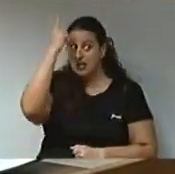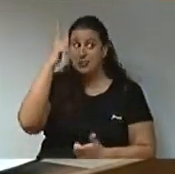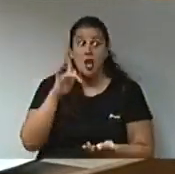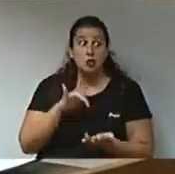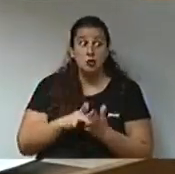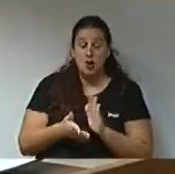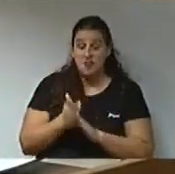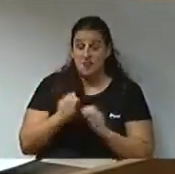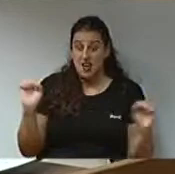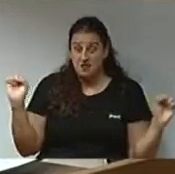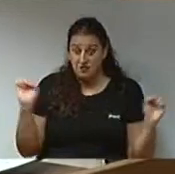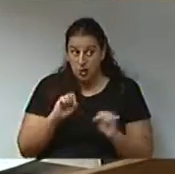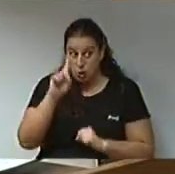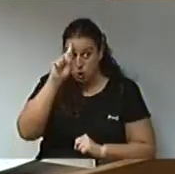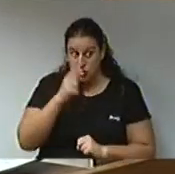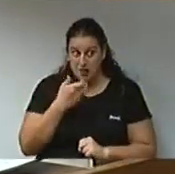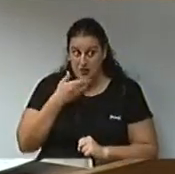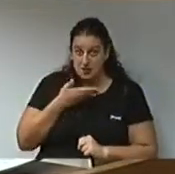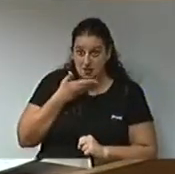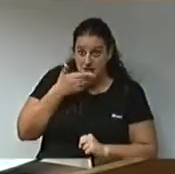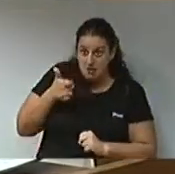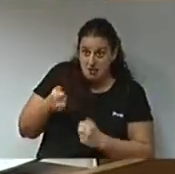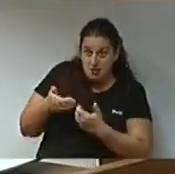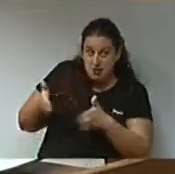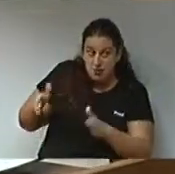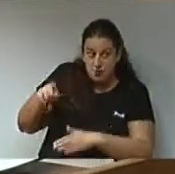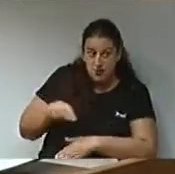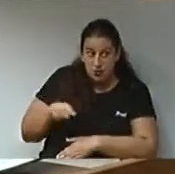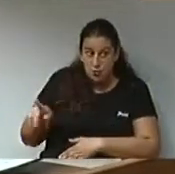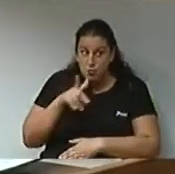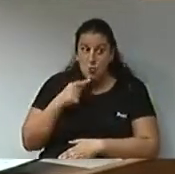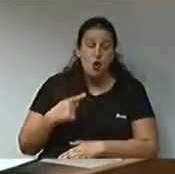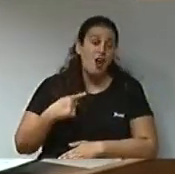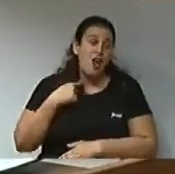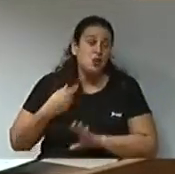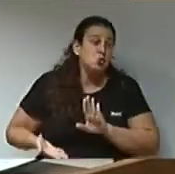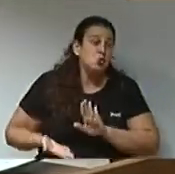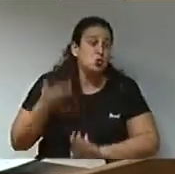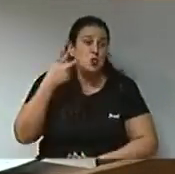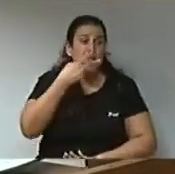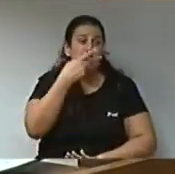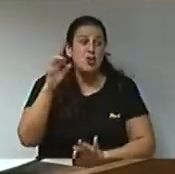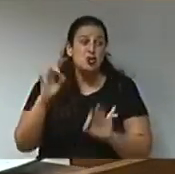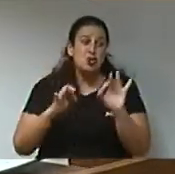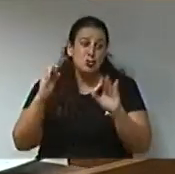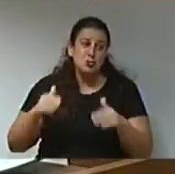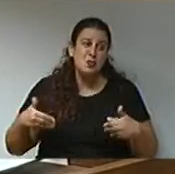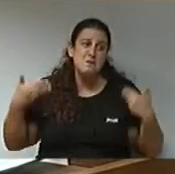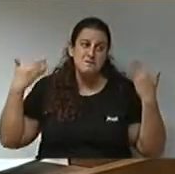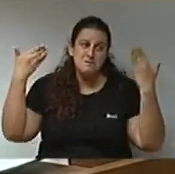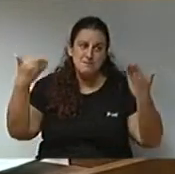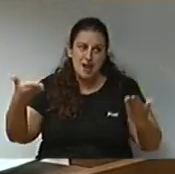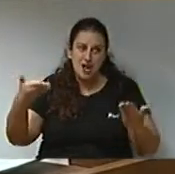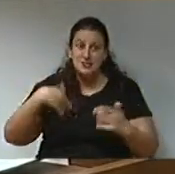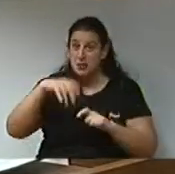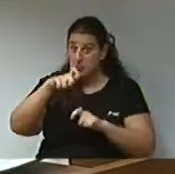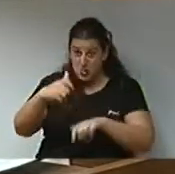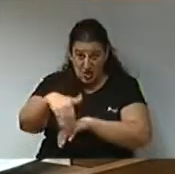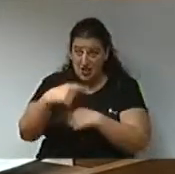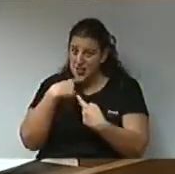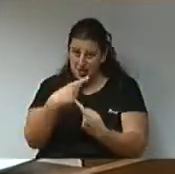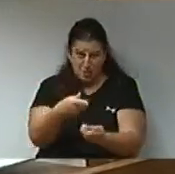frío no saben si van a poner la calefacción, porque su recibo de gas ha aumentado un 200%. Eso es lo que le diría a cualquier persona de la